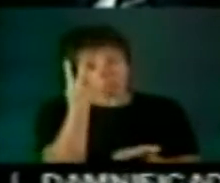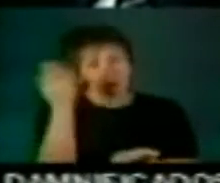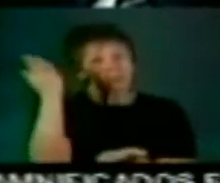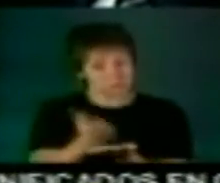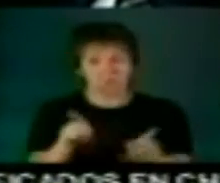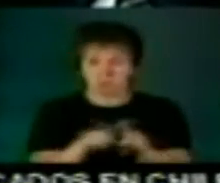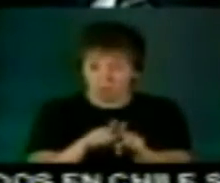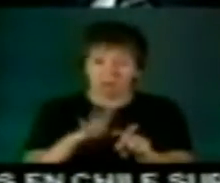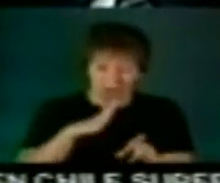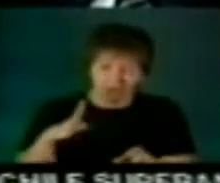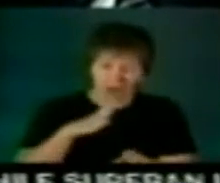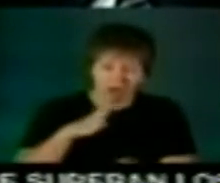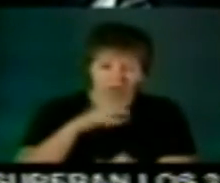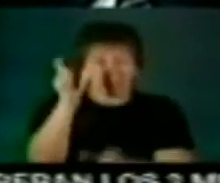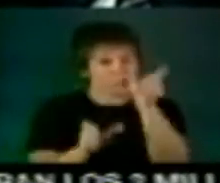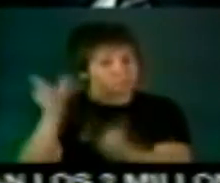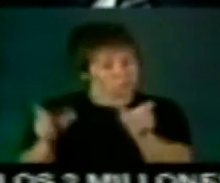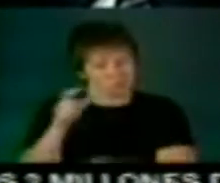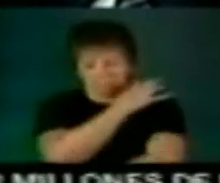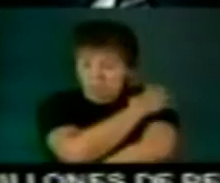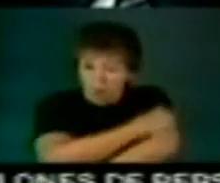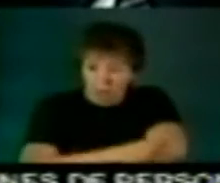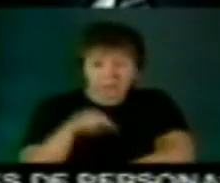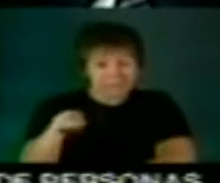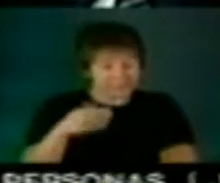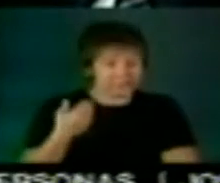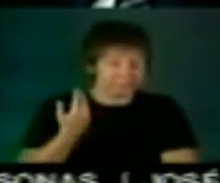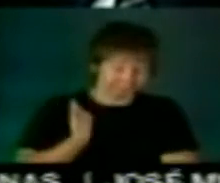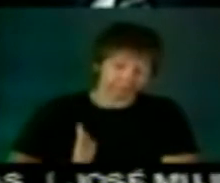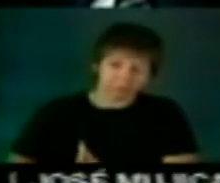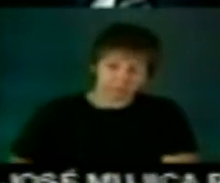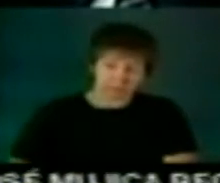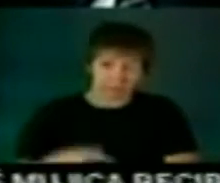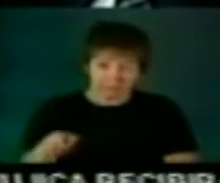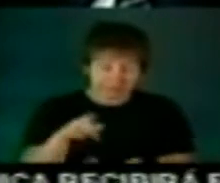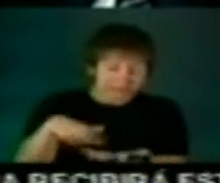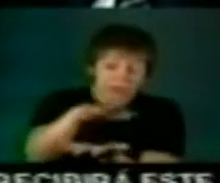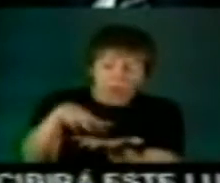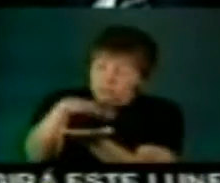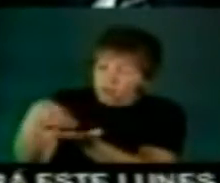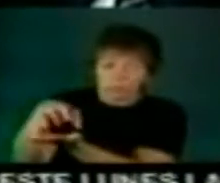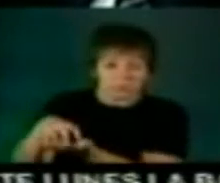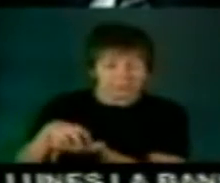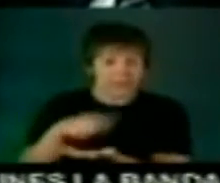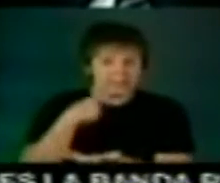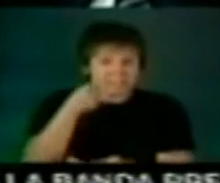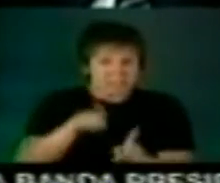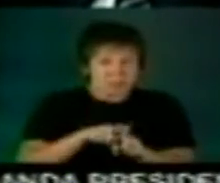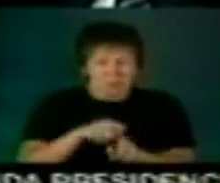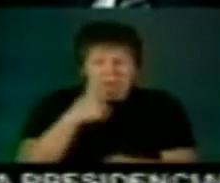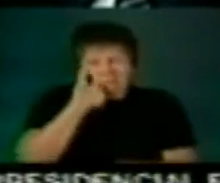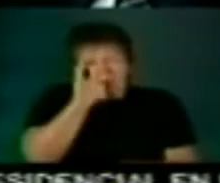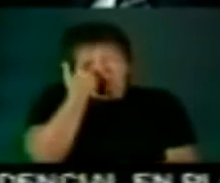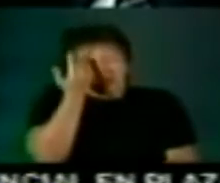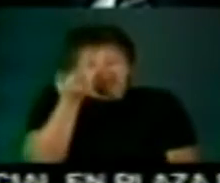población en esa triste situación. El objetivo es terminar con esa vergüenza nacional y